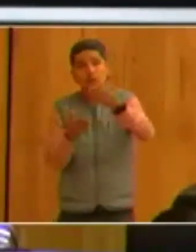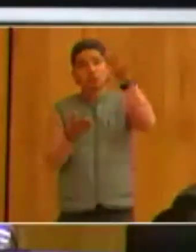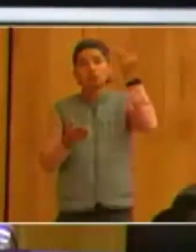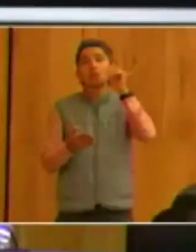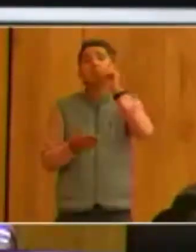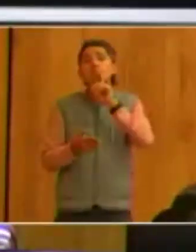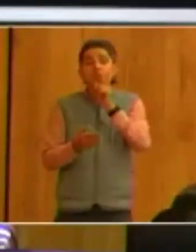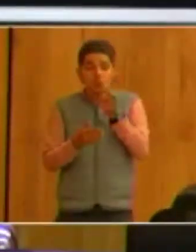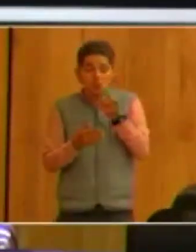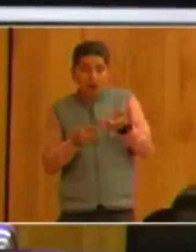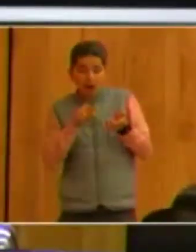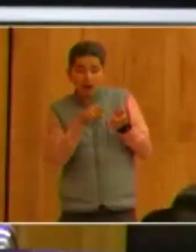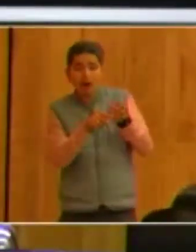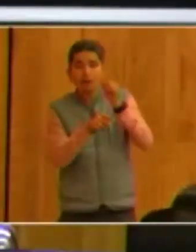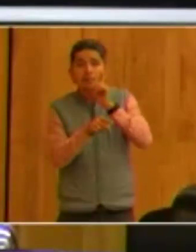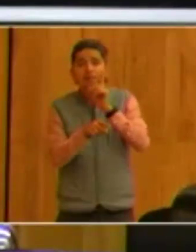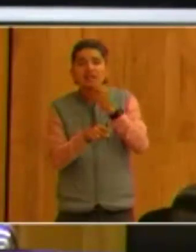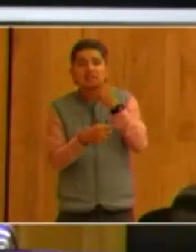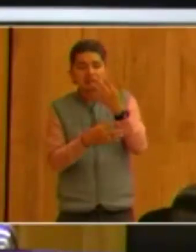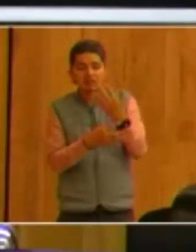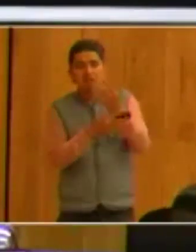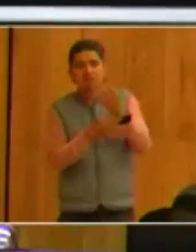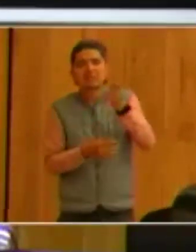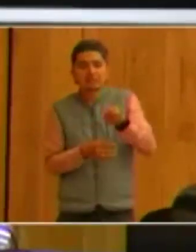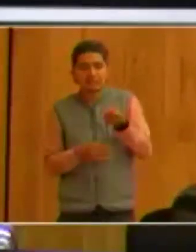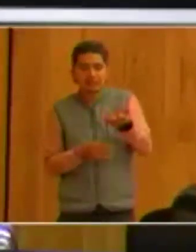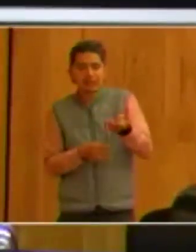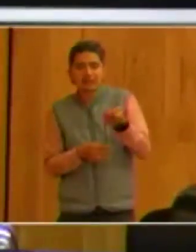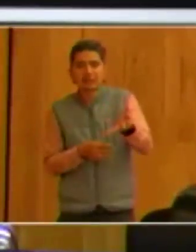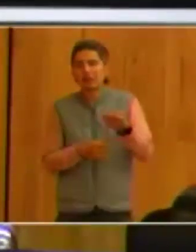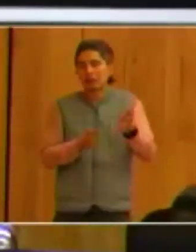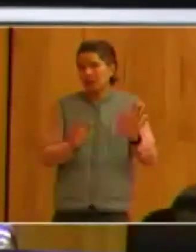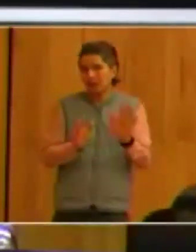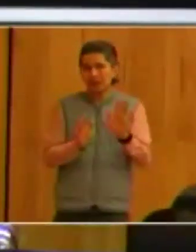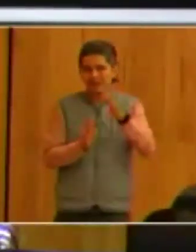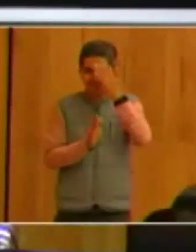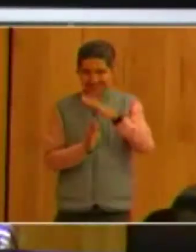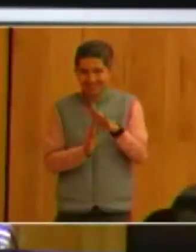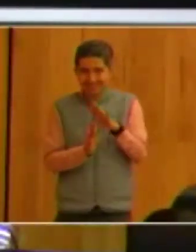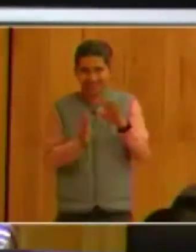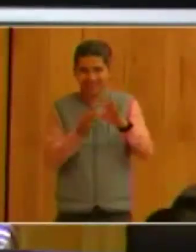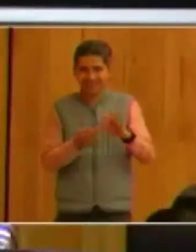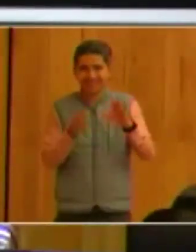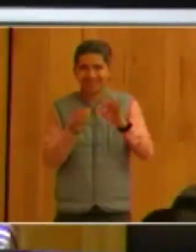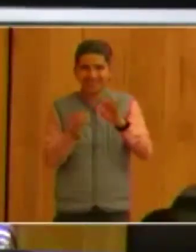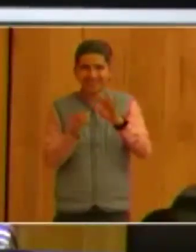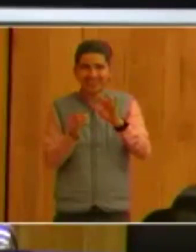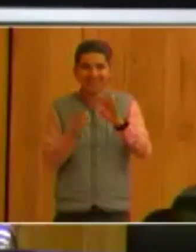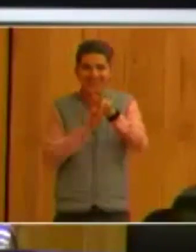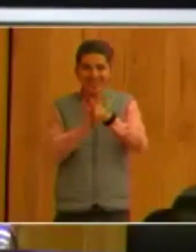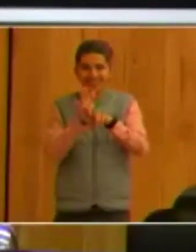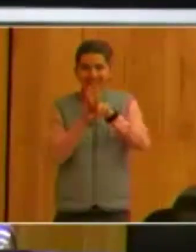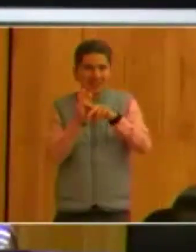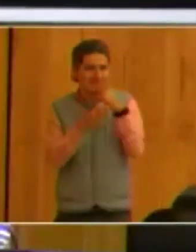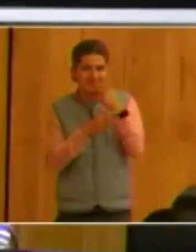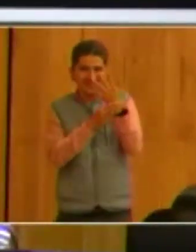ha relegado y se le ha encasillado con estos roles de género, que, como lo dice al final el video, y